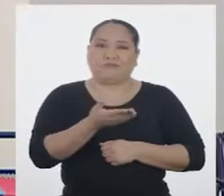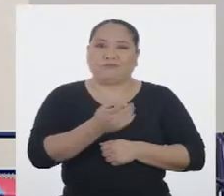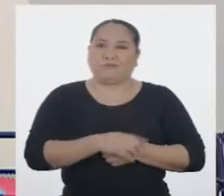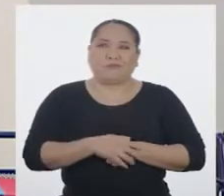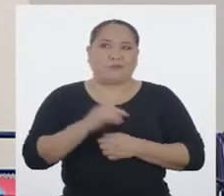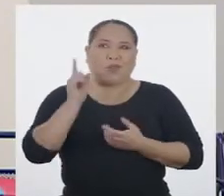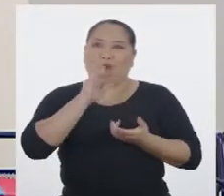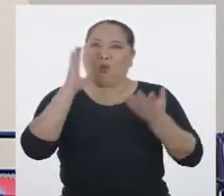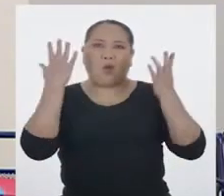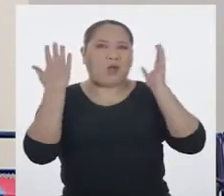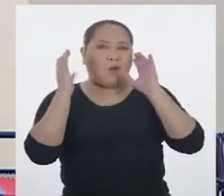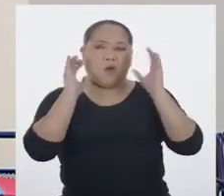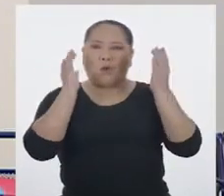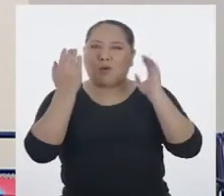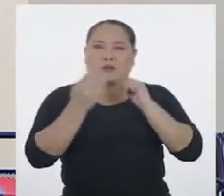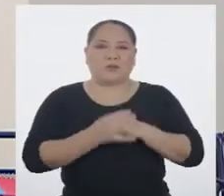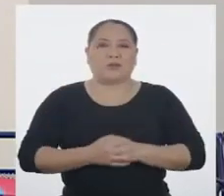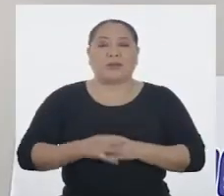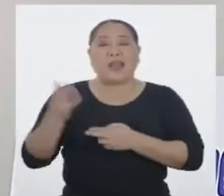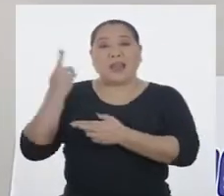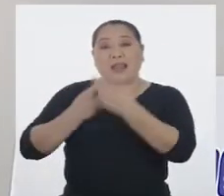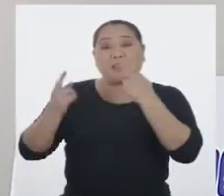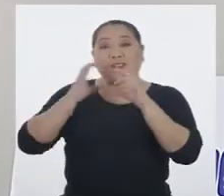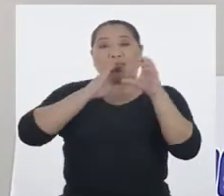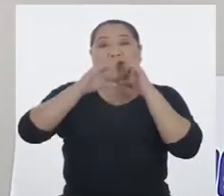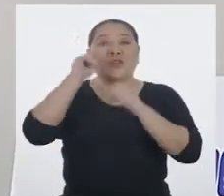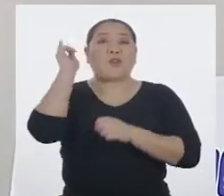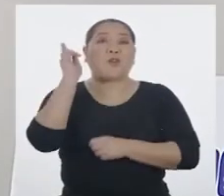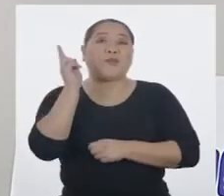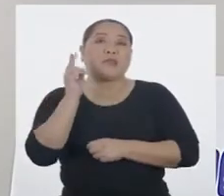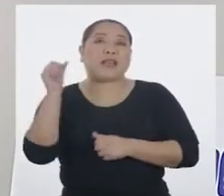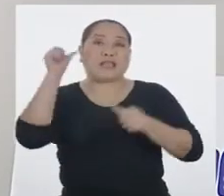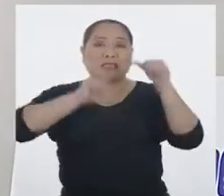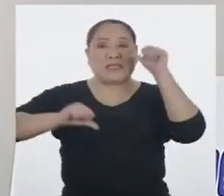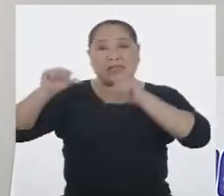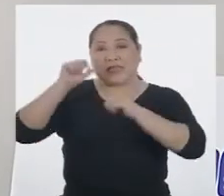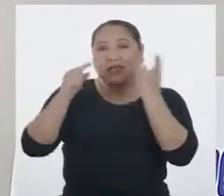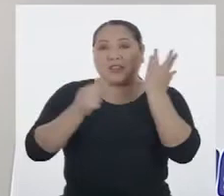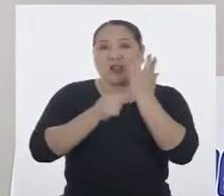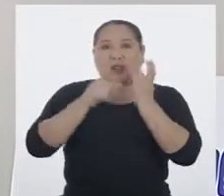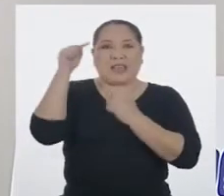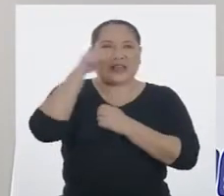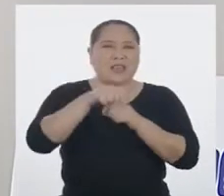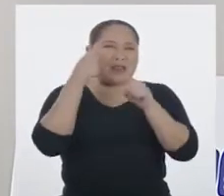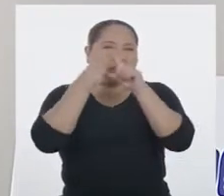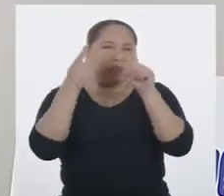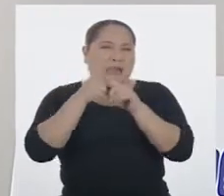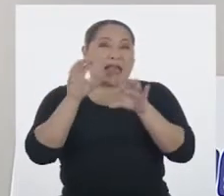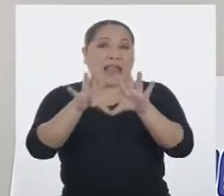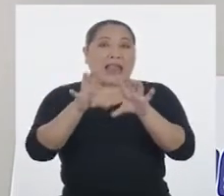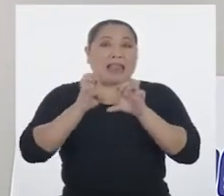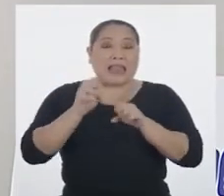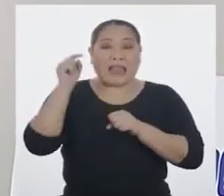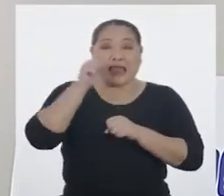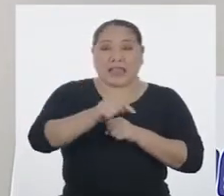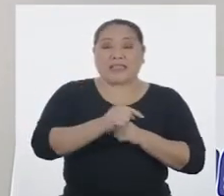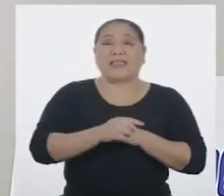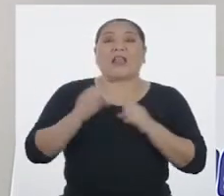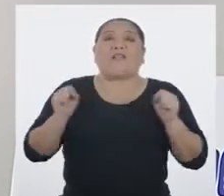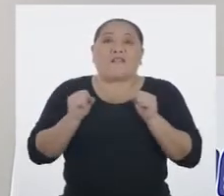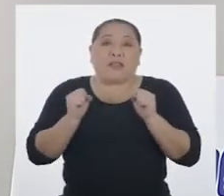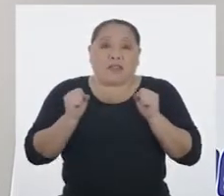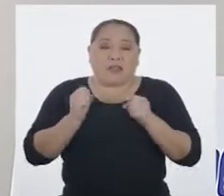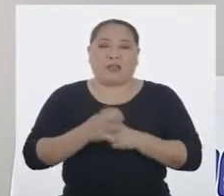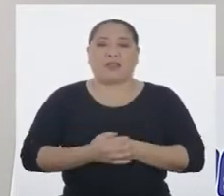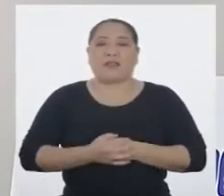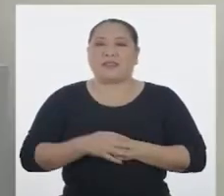Sí, pues no tiene punto de comparación. Al regreso conversaremos con la profesora de Ciencia y Tecnología sobre los tipos de heladas que existen